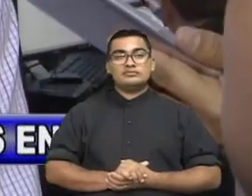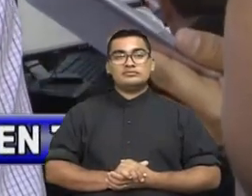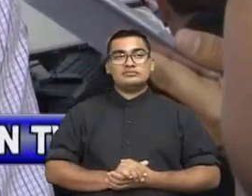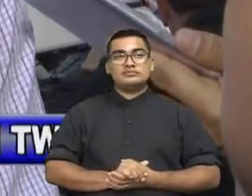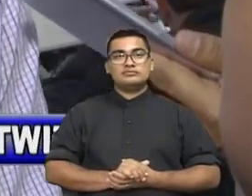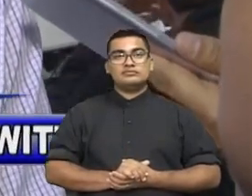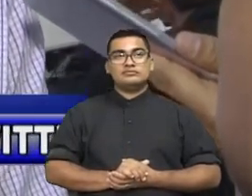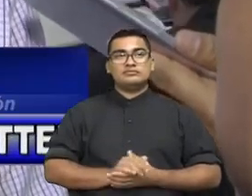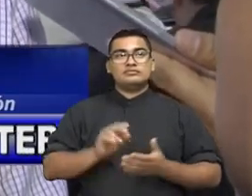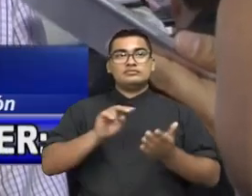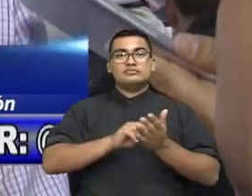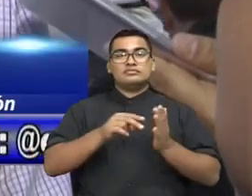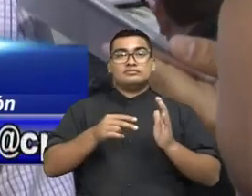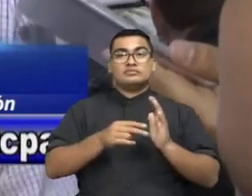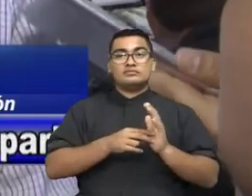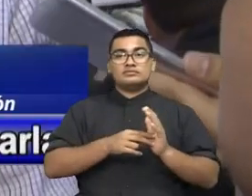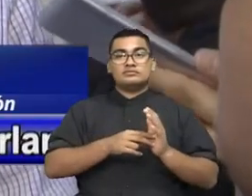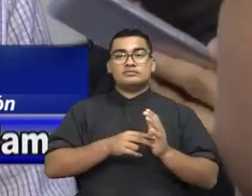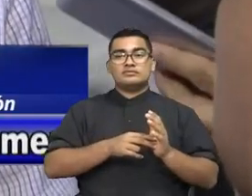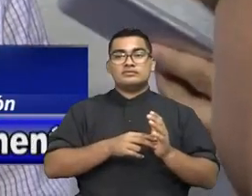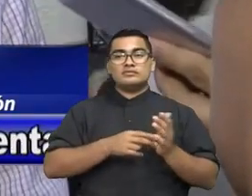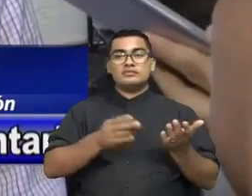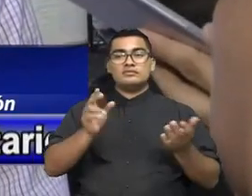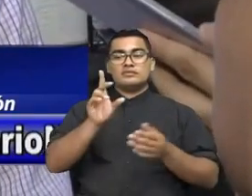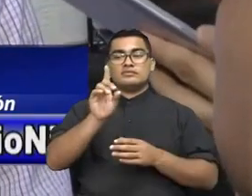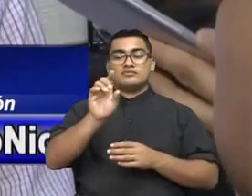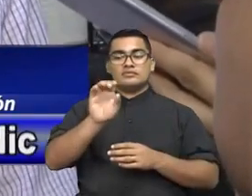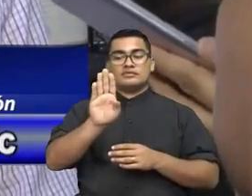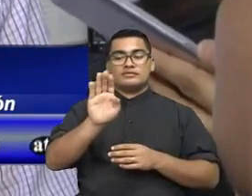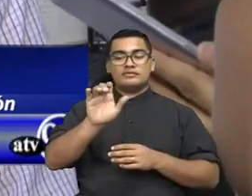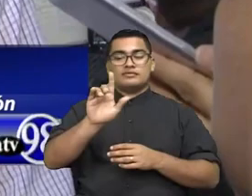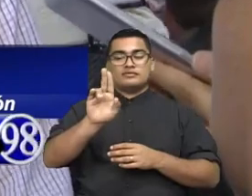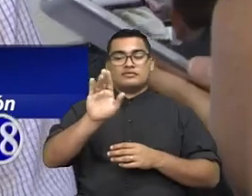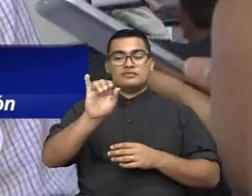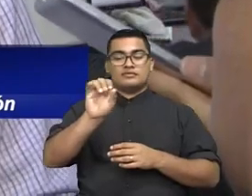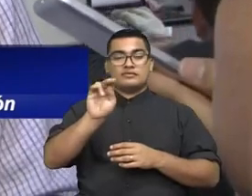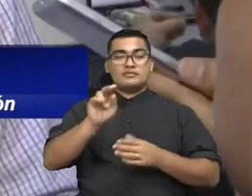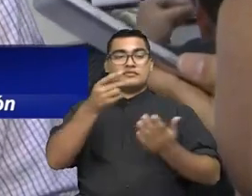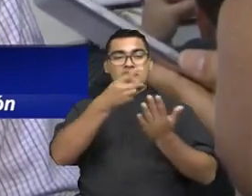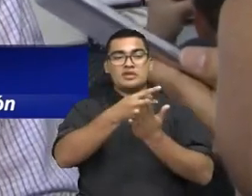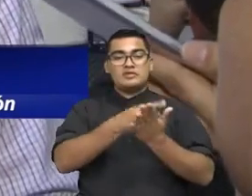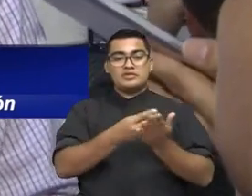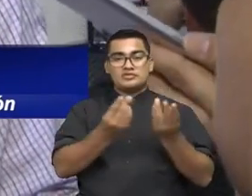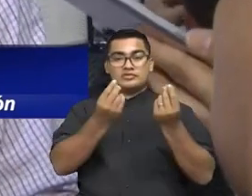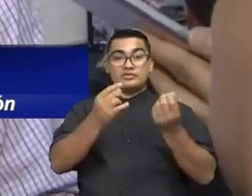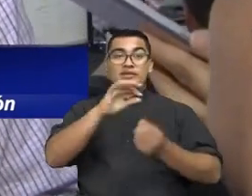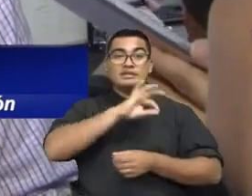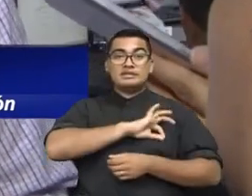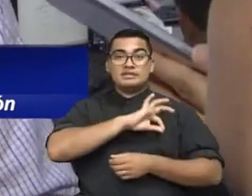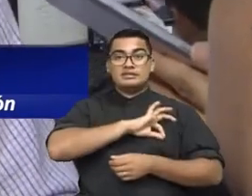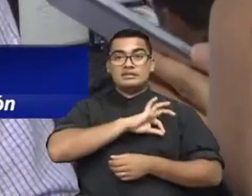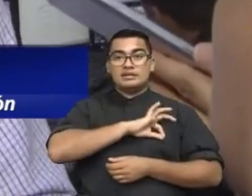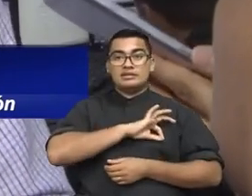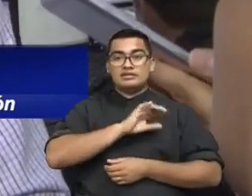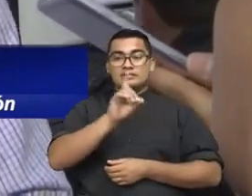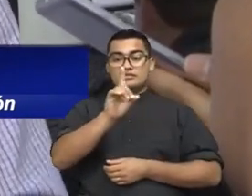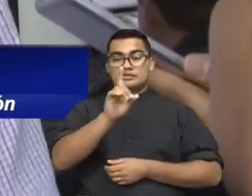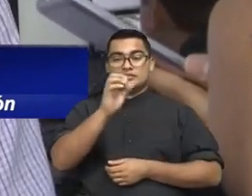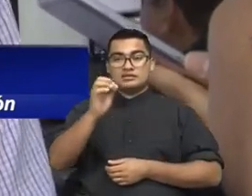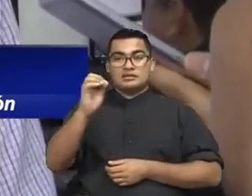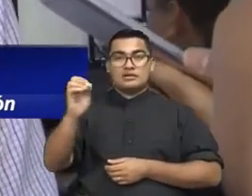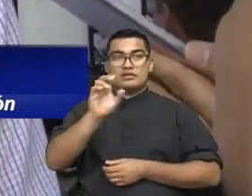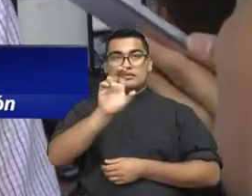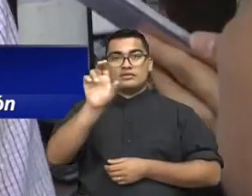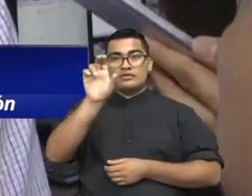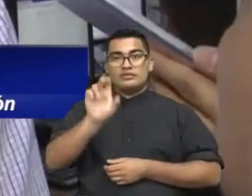menor devaluación, por ejemplo, vos lo ves en el presupuesto, dice, los salarios, 100 Córdoba tienen un